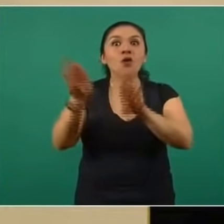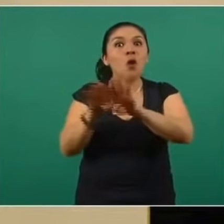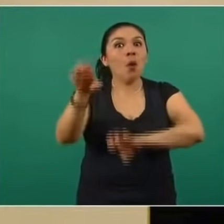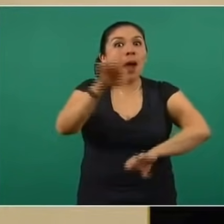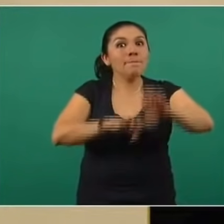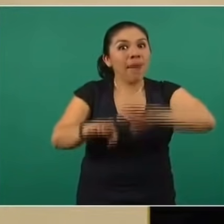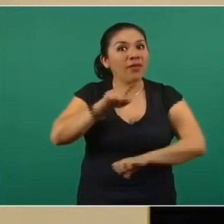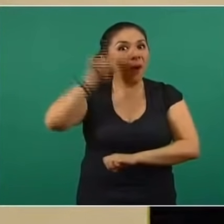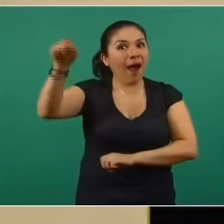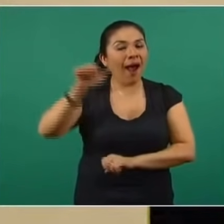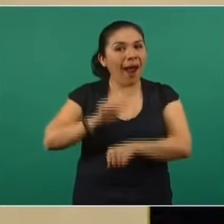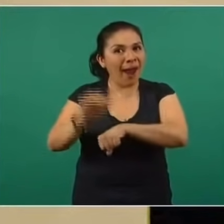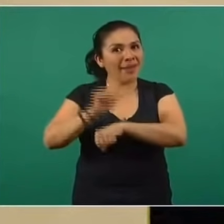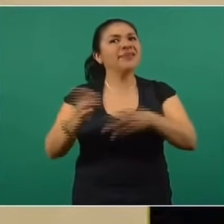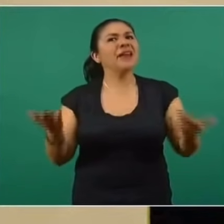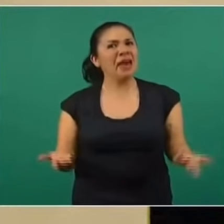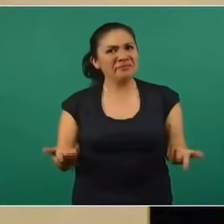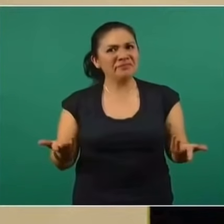entonces pues…